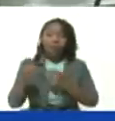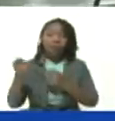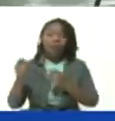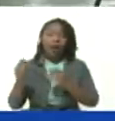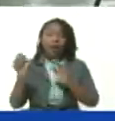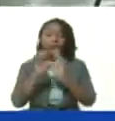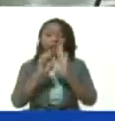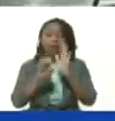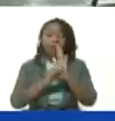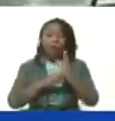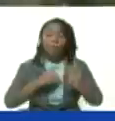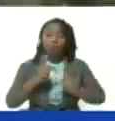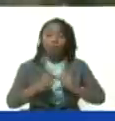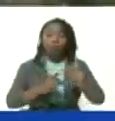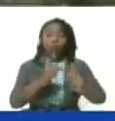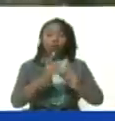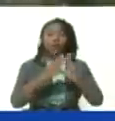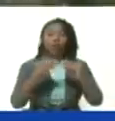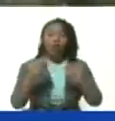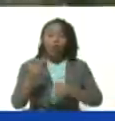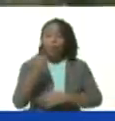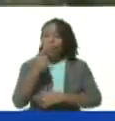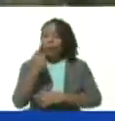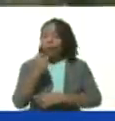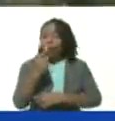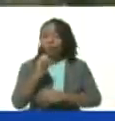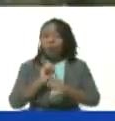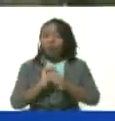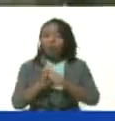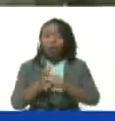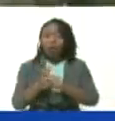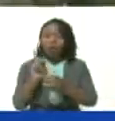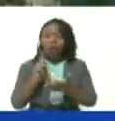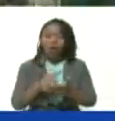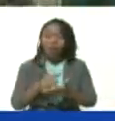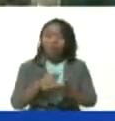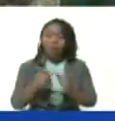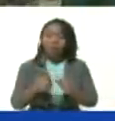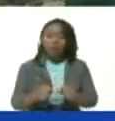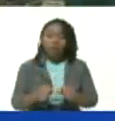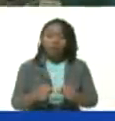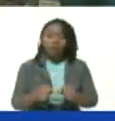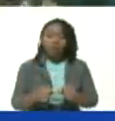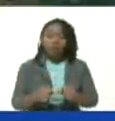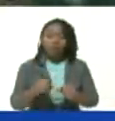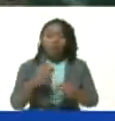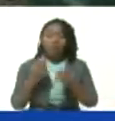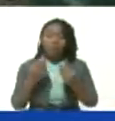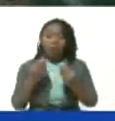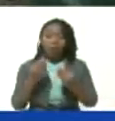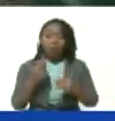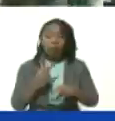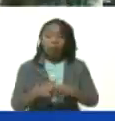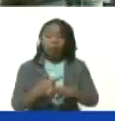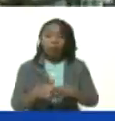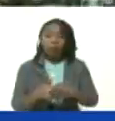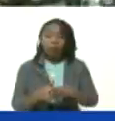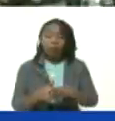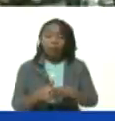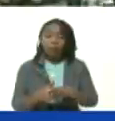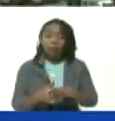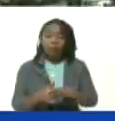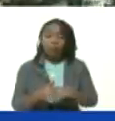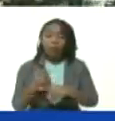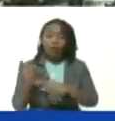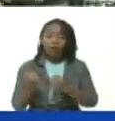la etapa de producción de todos los medicamentos, porque el coronavirus llegó para quedarse por bastante tiempo. Este